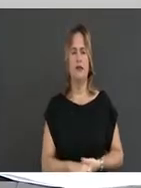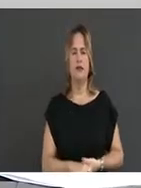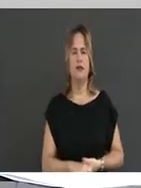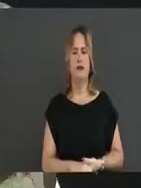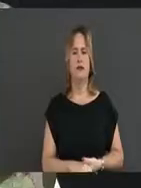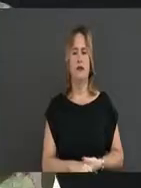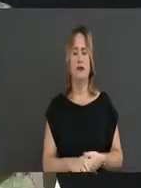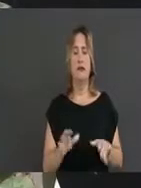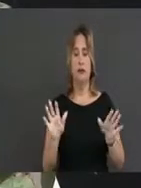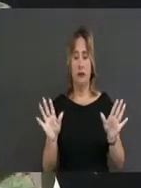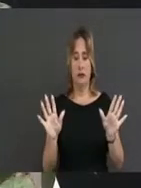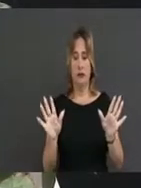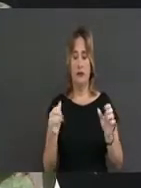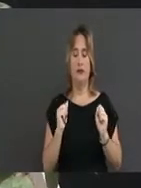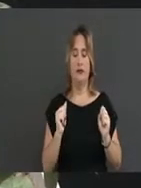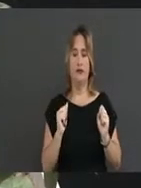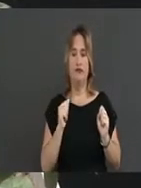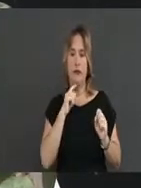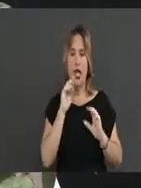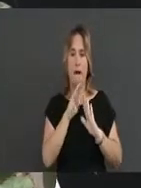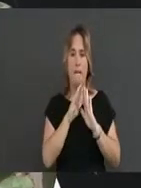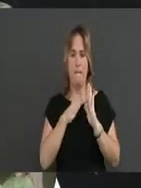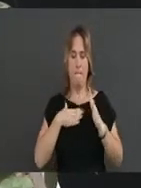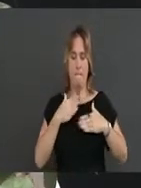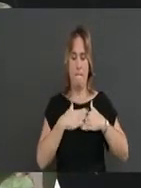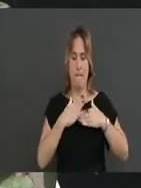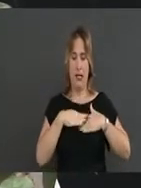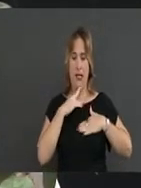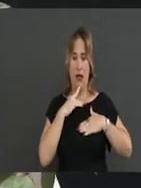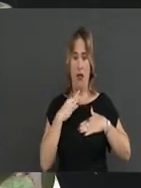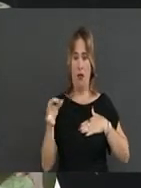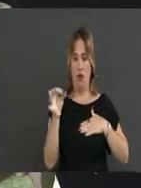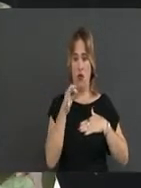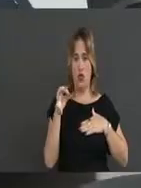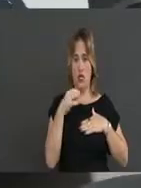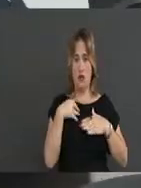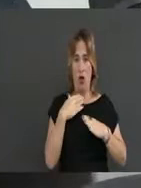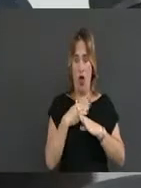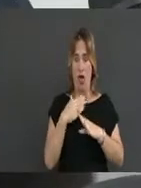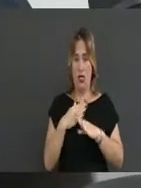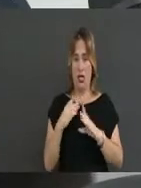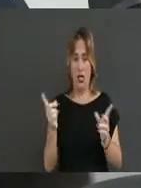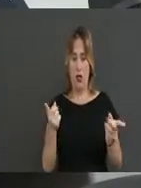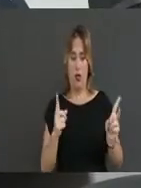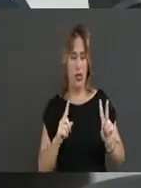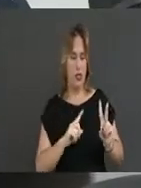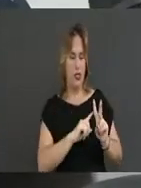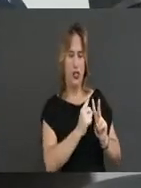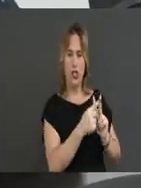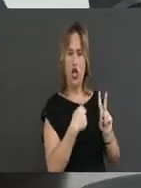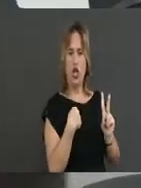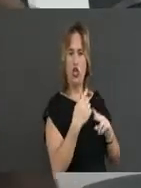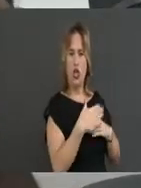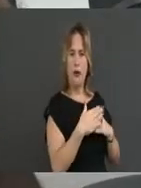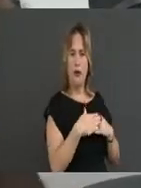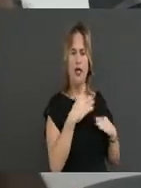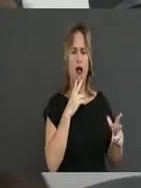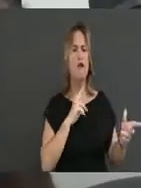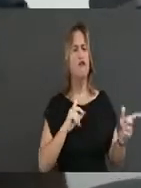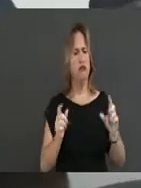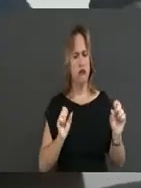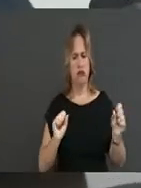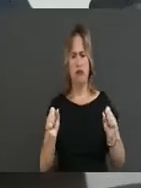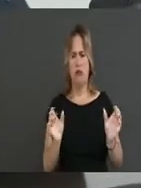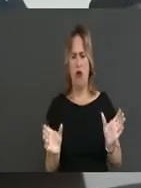A ver, en el caso de la empresa Aguas Turquino, igual que Aguas Santiago, hemos estado inmersos en el movimiento de un nivel de